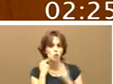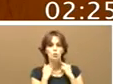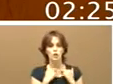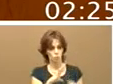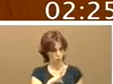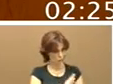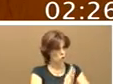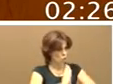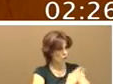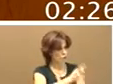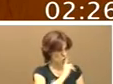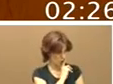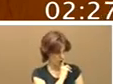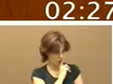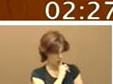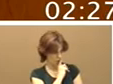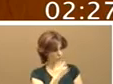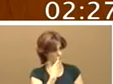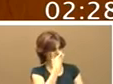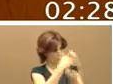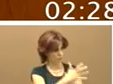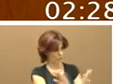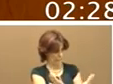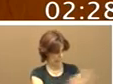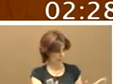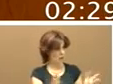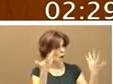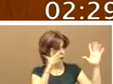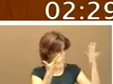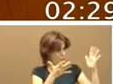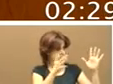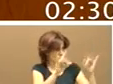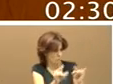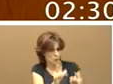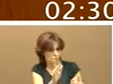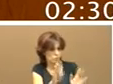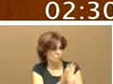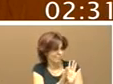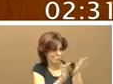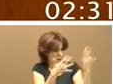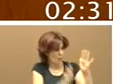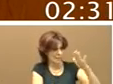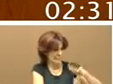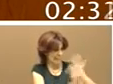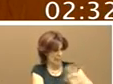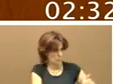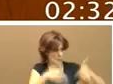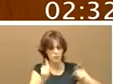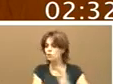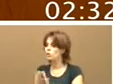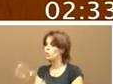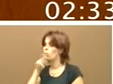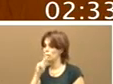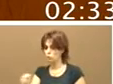silencio que se abstengan de dar voces aplaudan pero invítense aplaudir tiene continúe con luz a la palabra